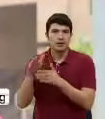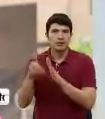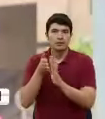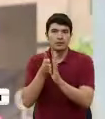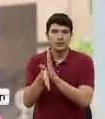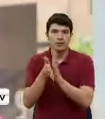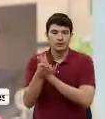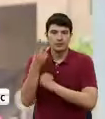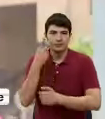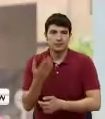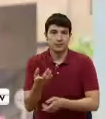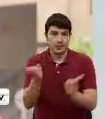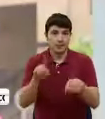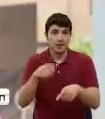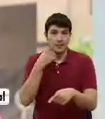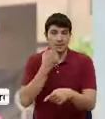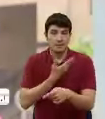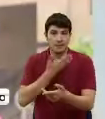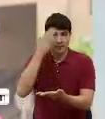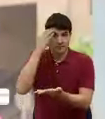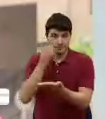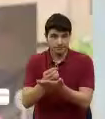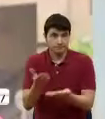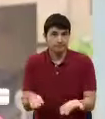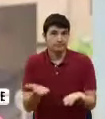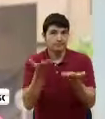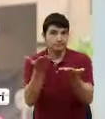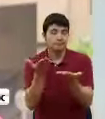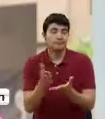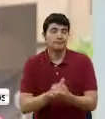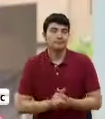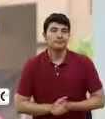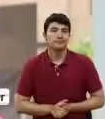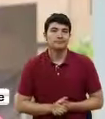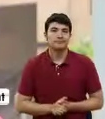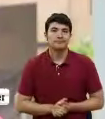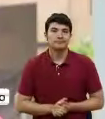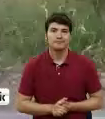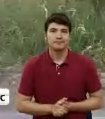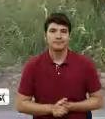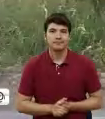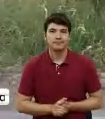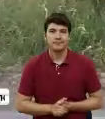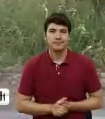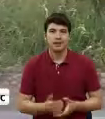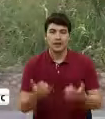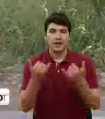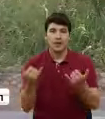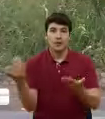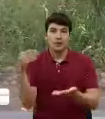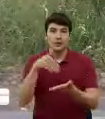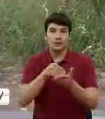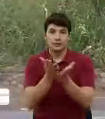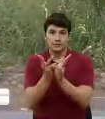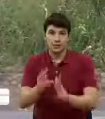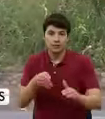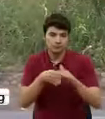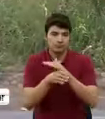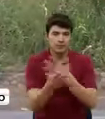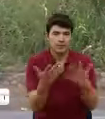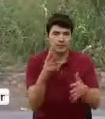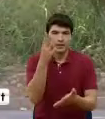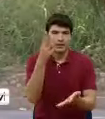de lo que opinan también los padres de familia con respecto a esta situación en el siguiente informe. Hoy volvieron a las aulas de clase cerca